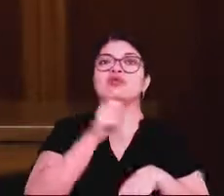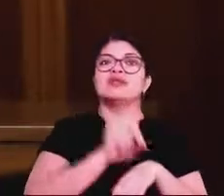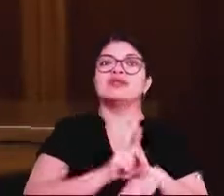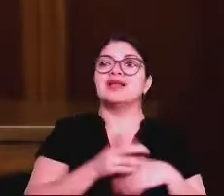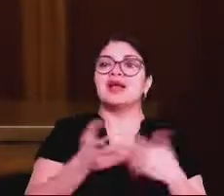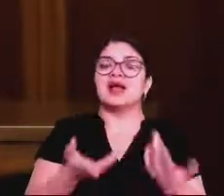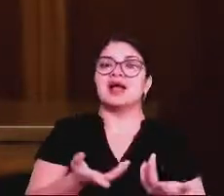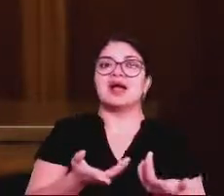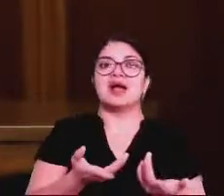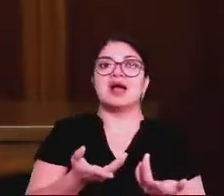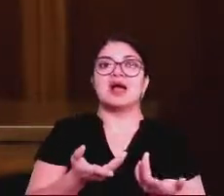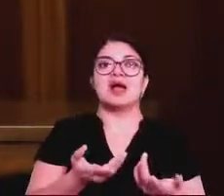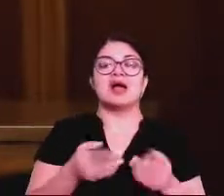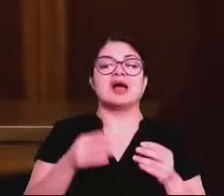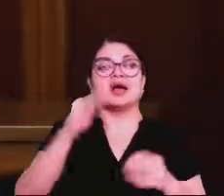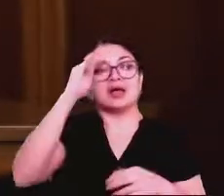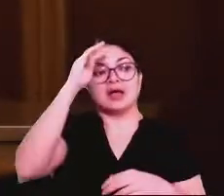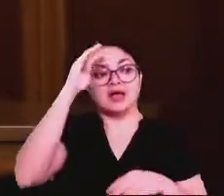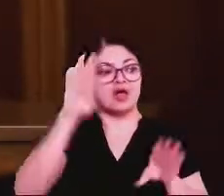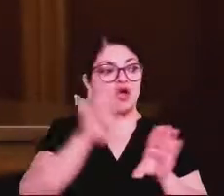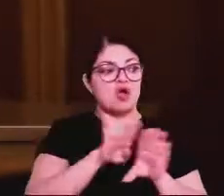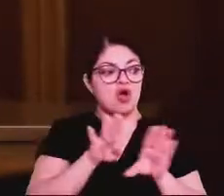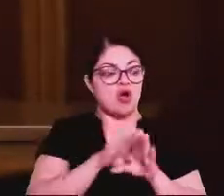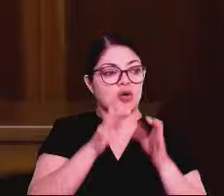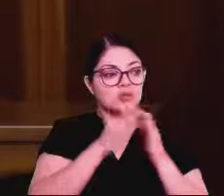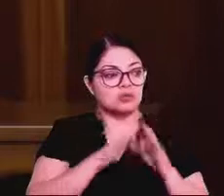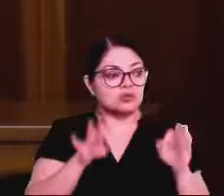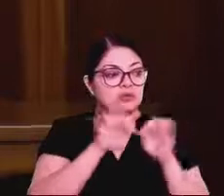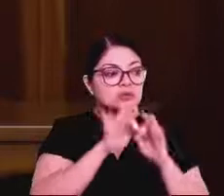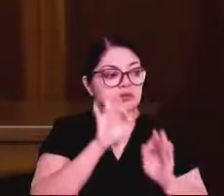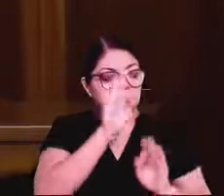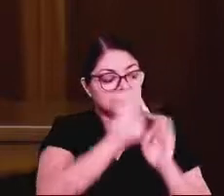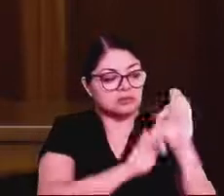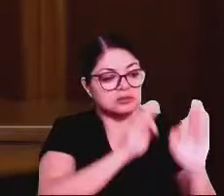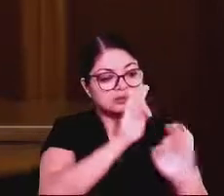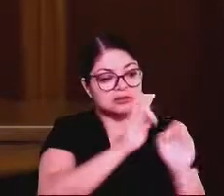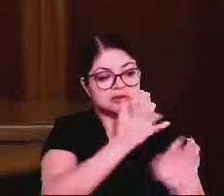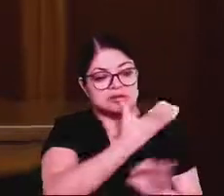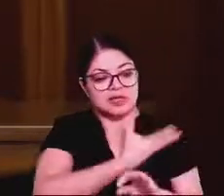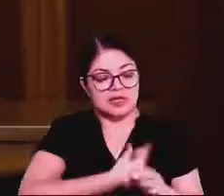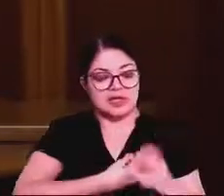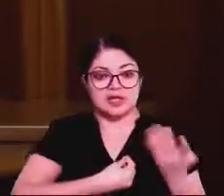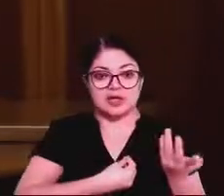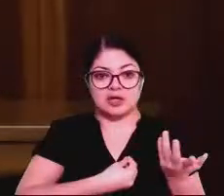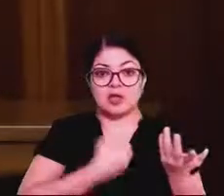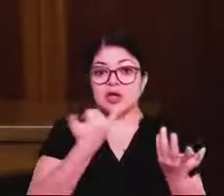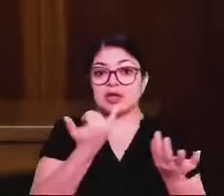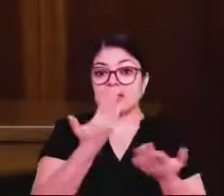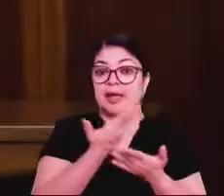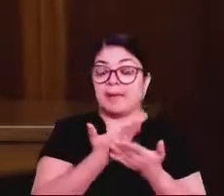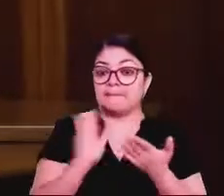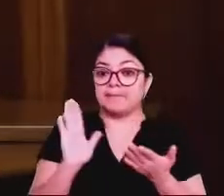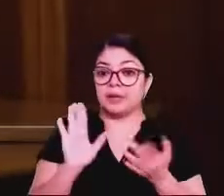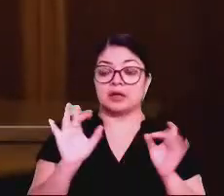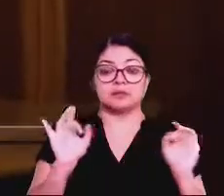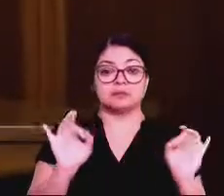no demos todo por ellas y por ellos. Además, en un